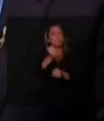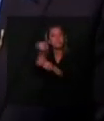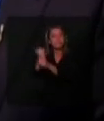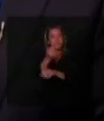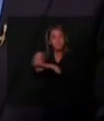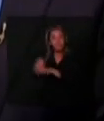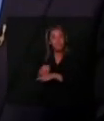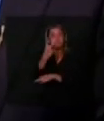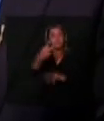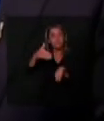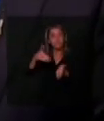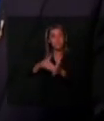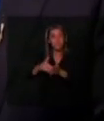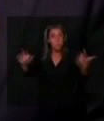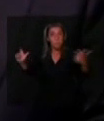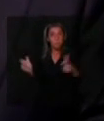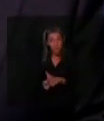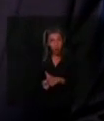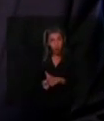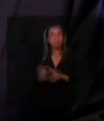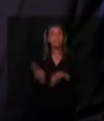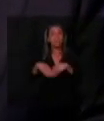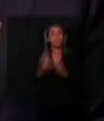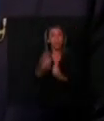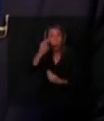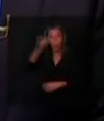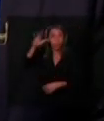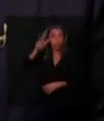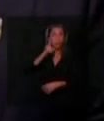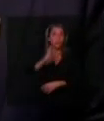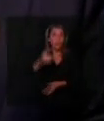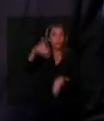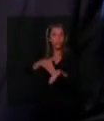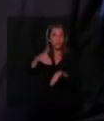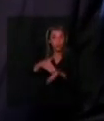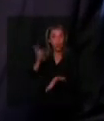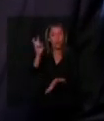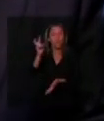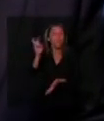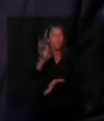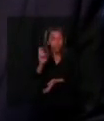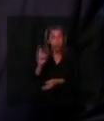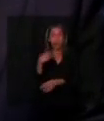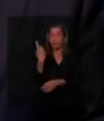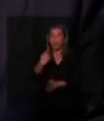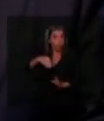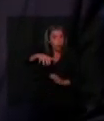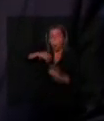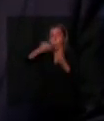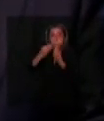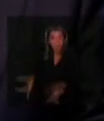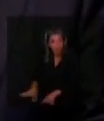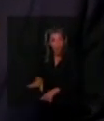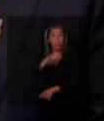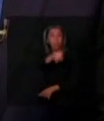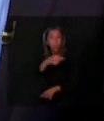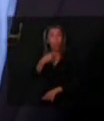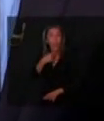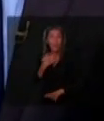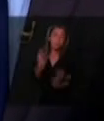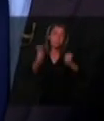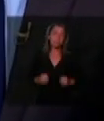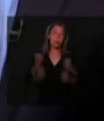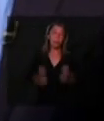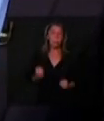estaba evaluando en algún punto eran otros temas, otros aspectos que tenían que ver más que nada con la comunicación no